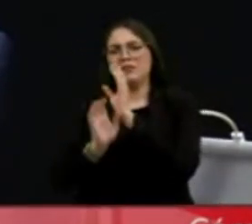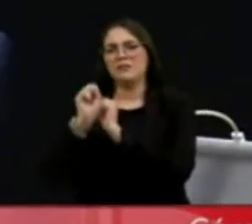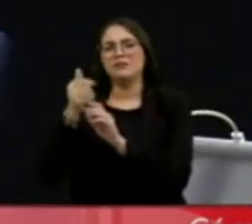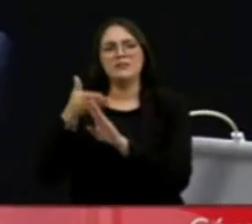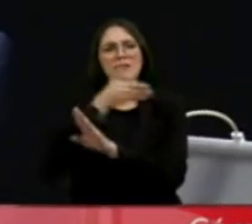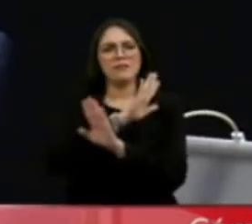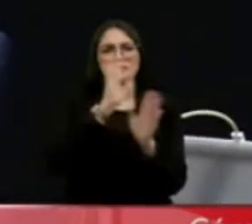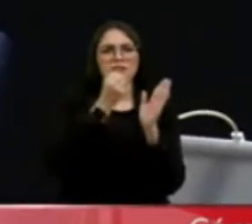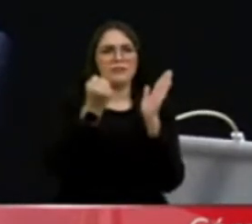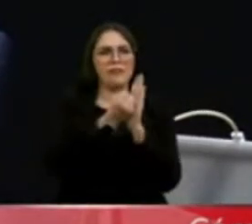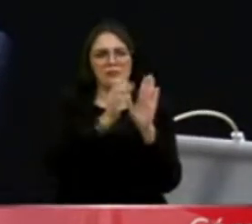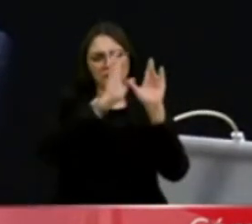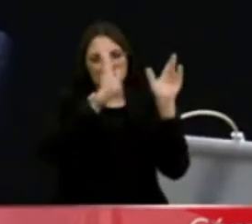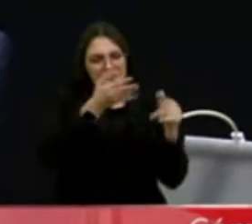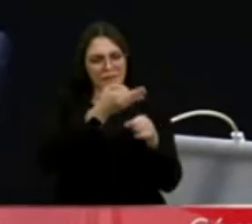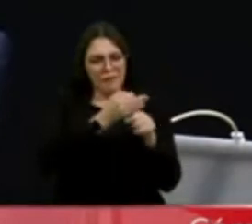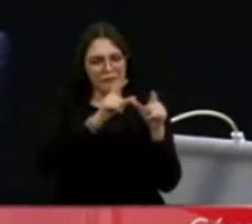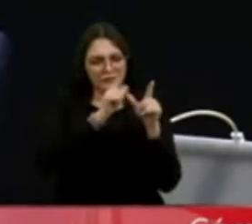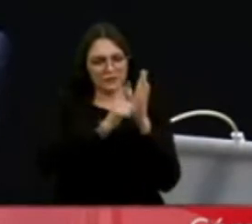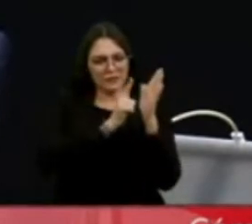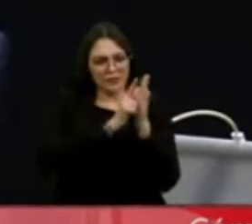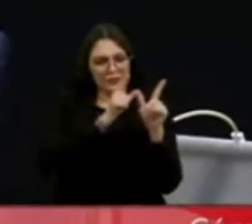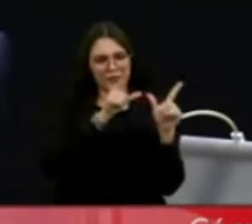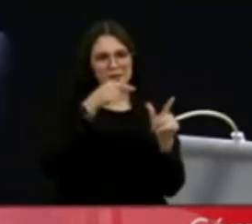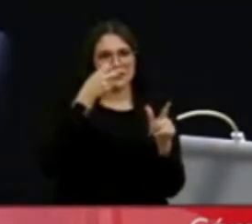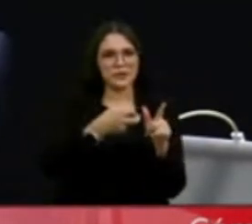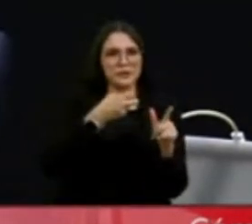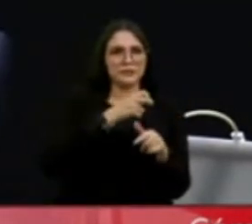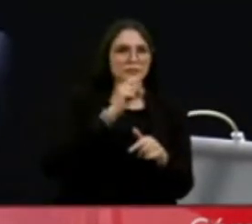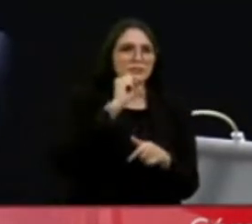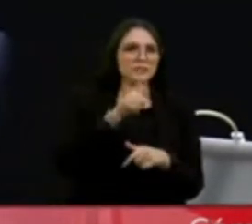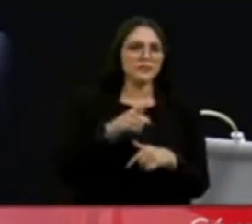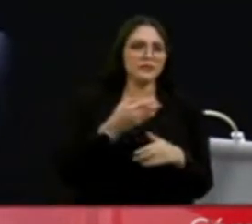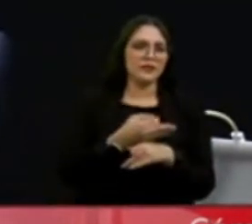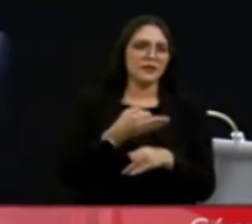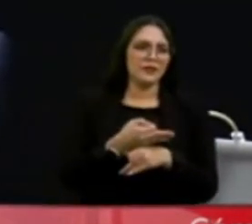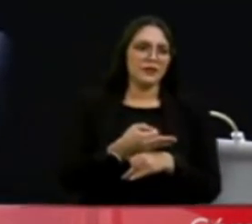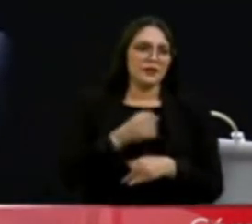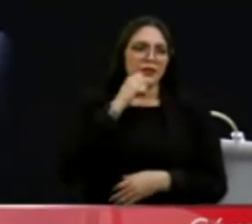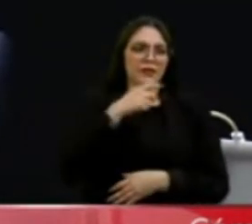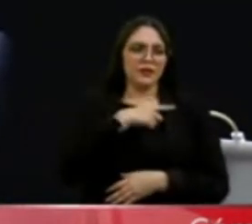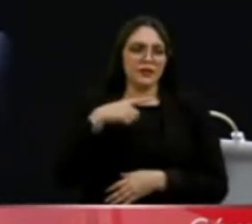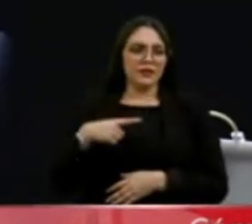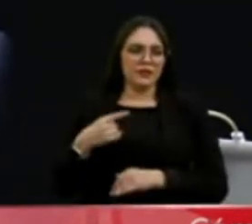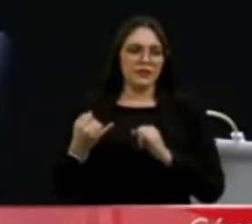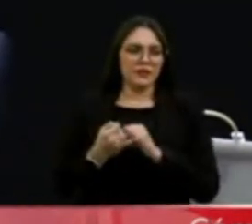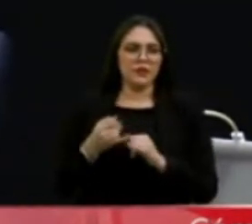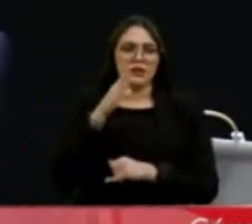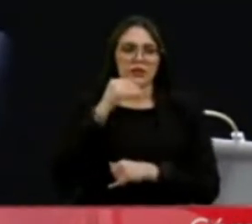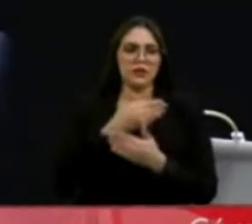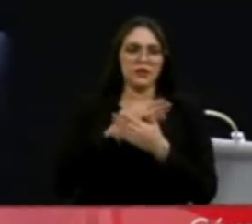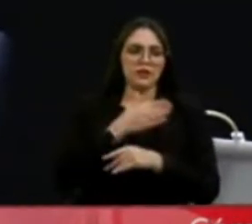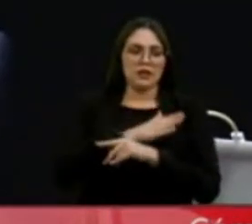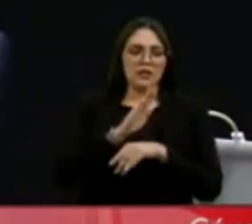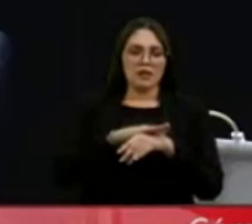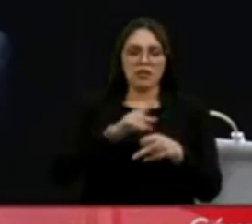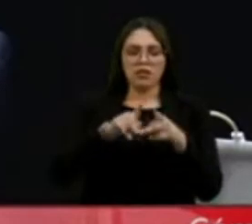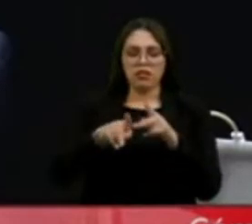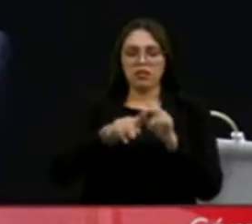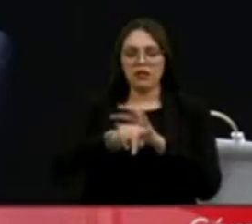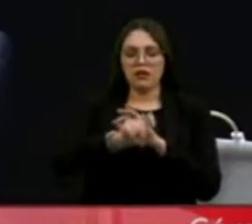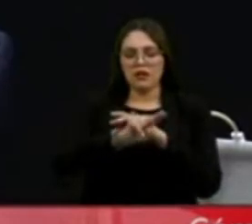fue aprobado y que es ley vigente en nuestro país, he tenido la absoluta flexibilidad para no interrumpirlos y dejarlos